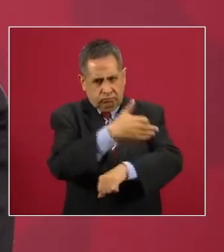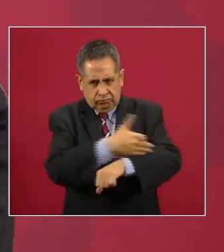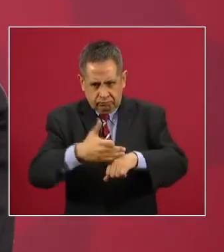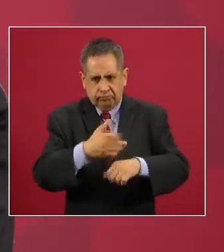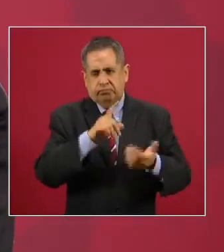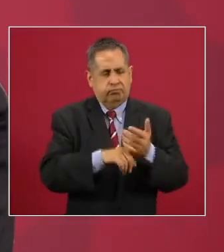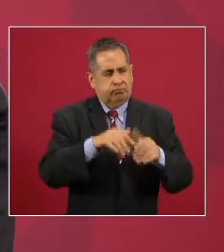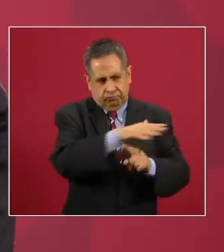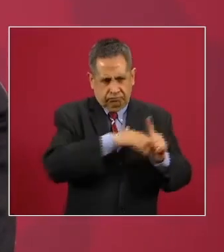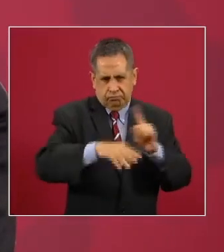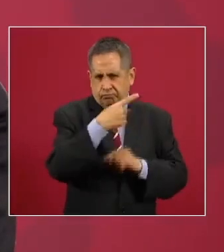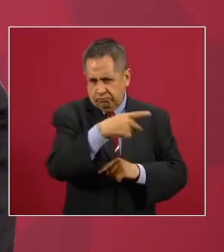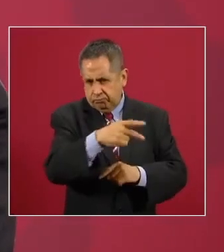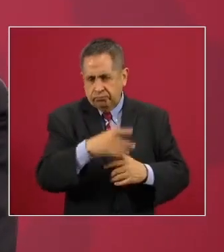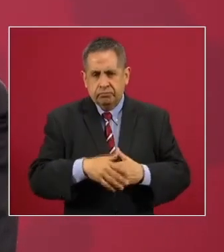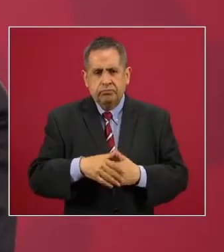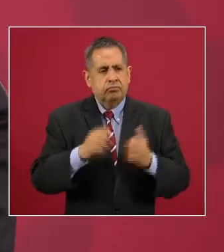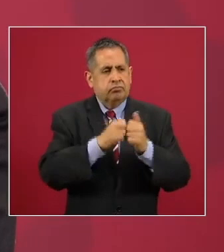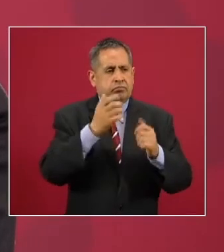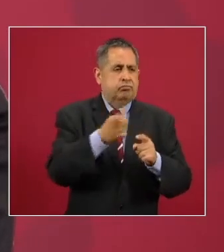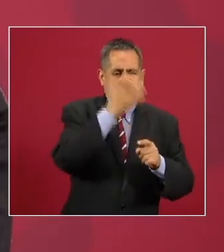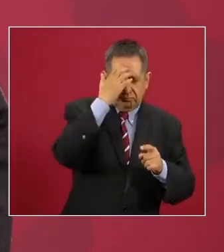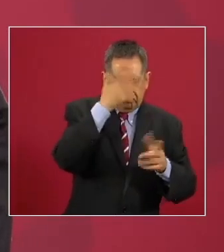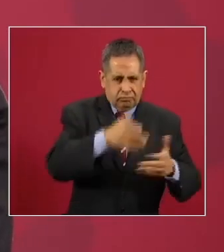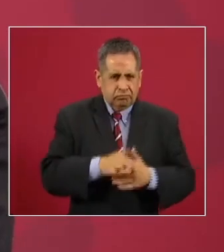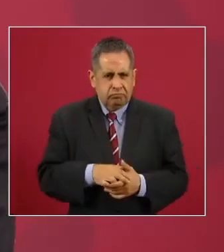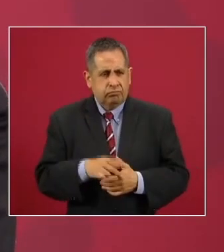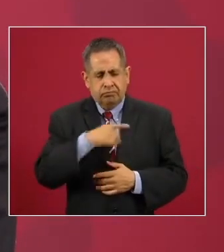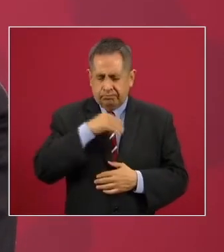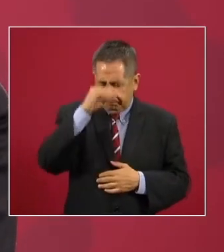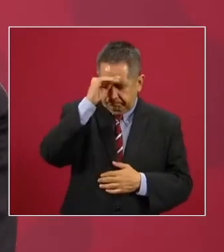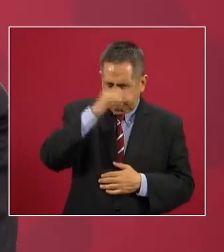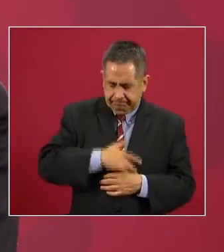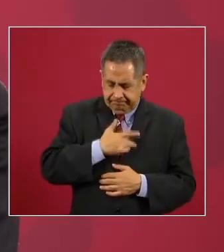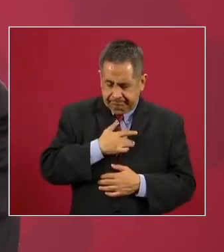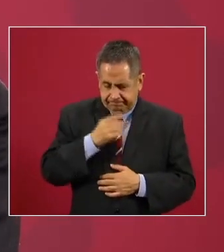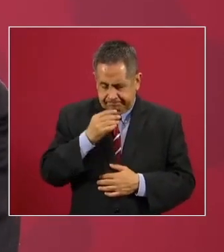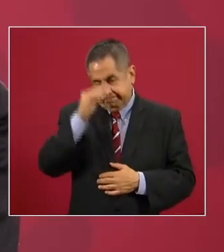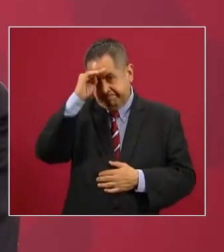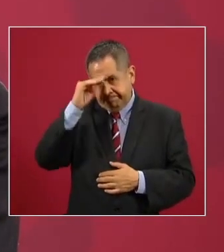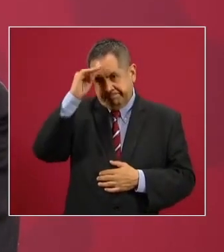familias, ¿sí?, a sus conocidos, a la reflexión.